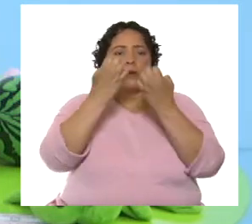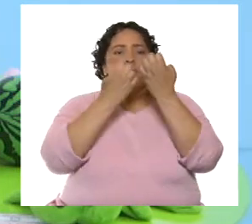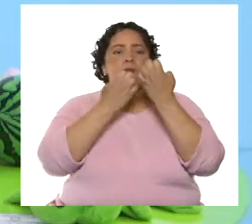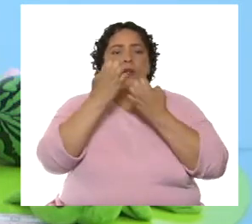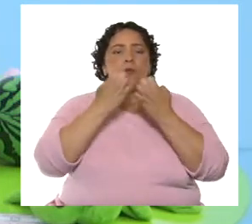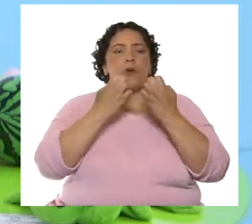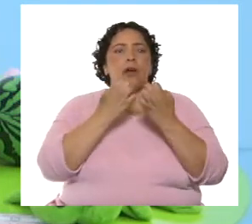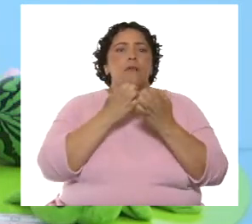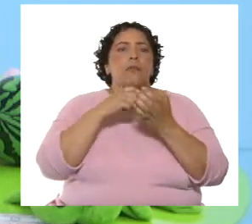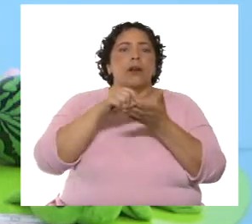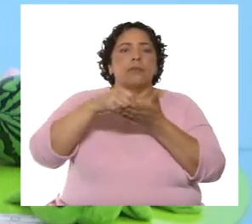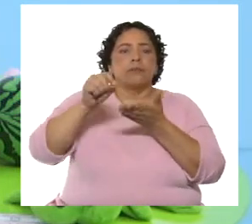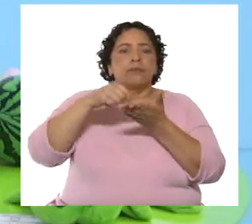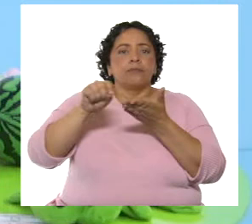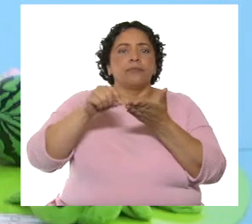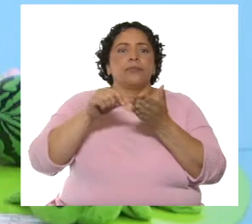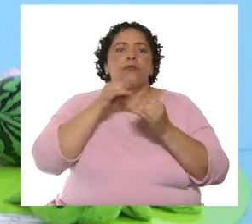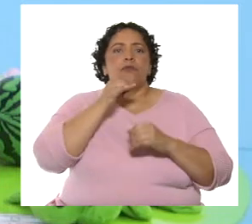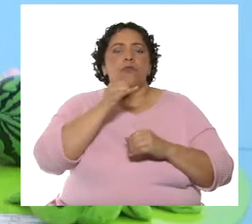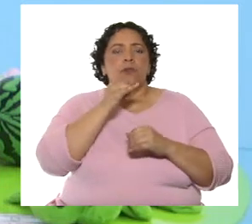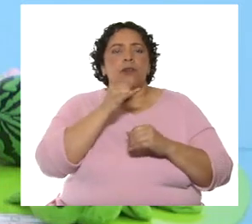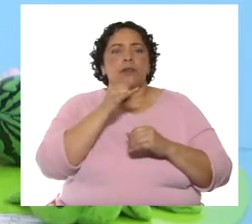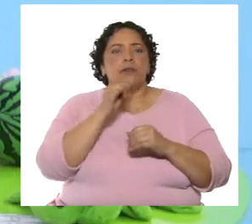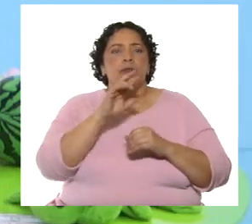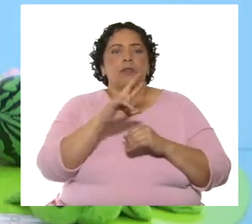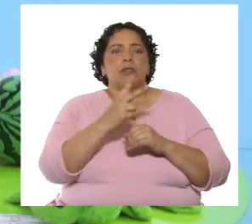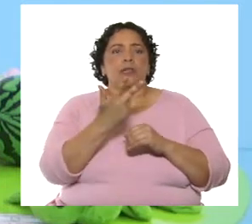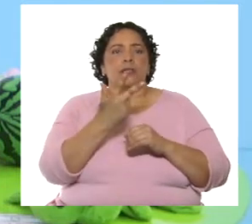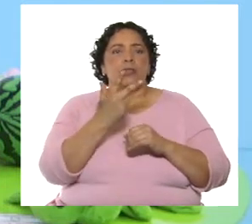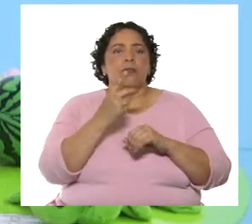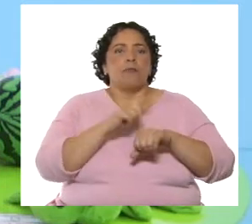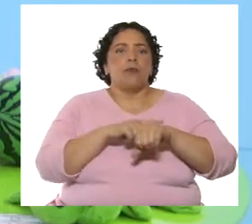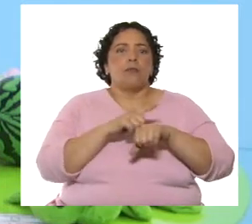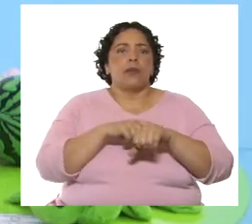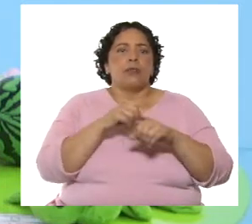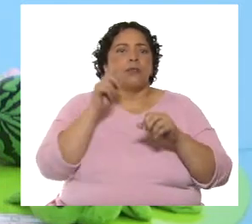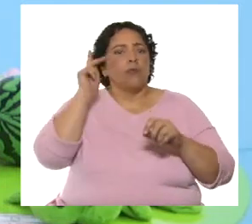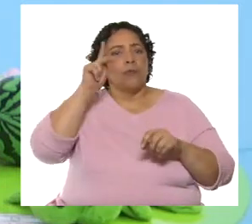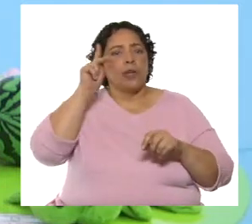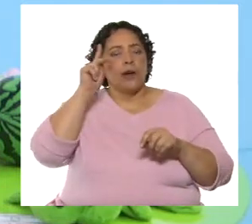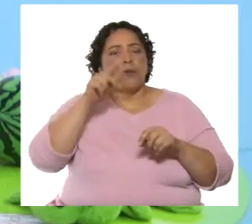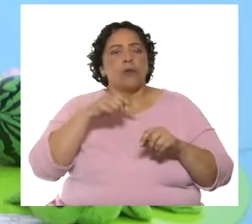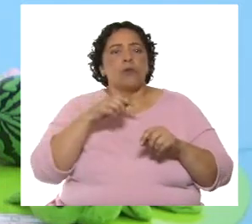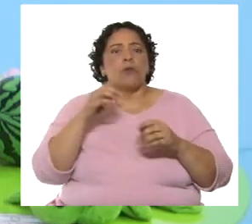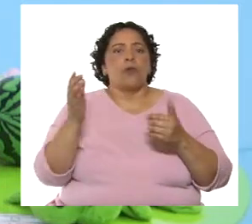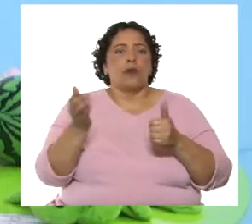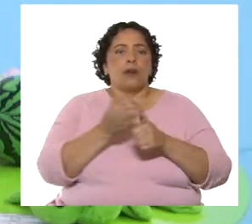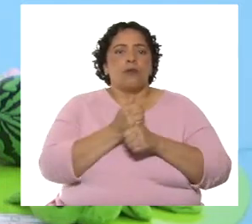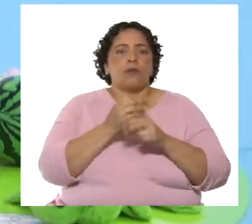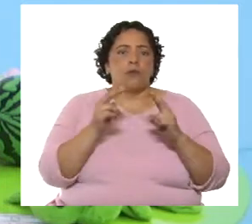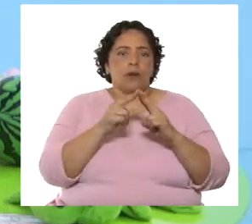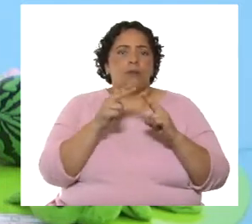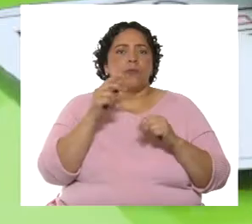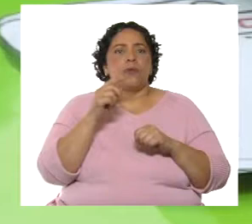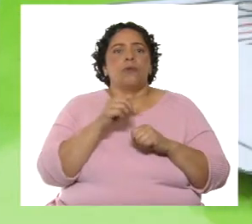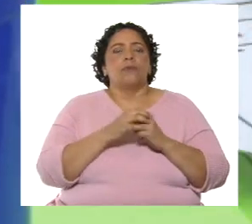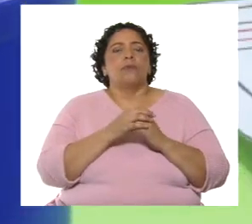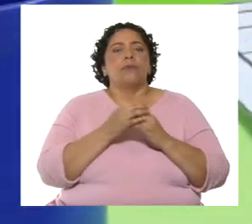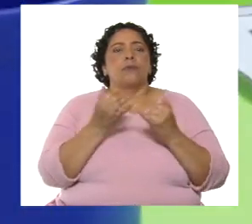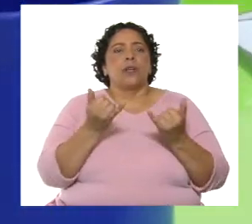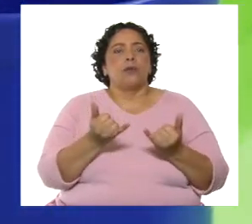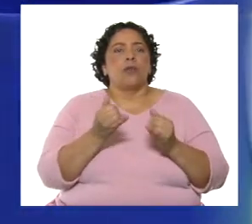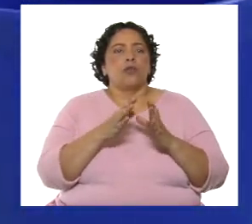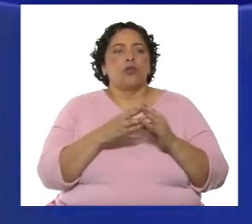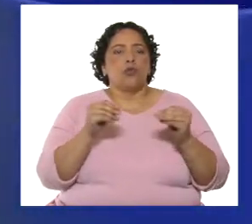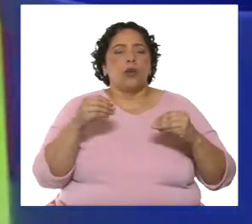sus boletines informativos en este tercer momento pedagógico en donde nos encontramos en este tiempo. Estas